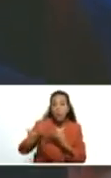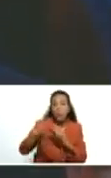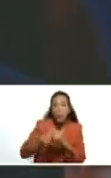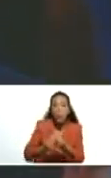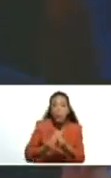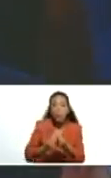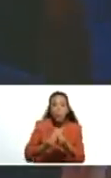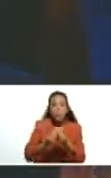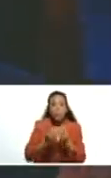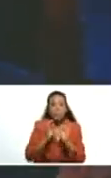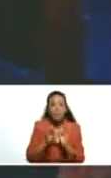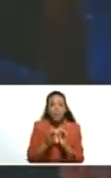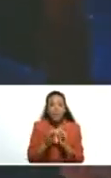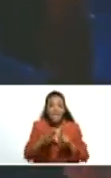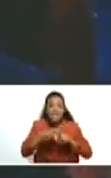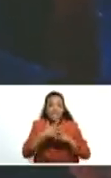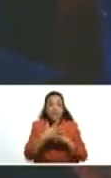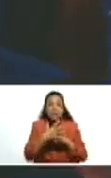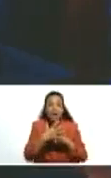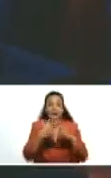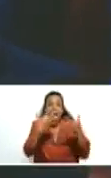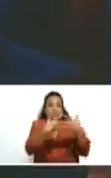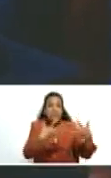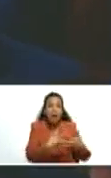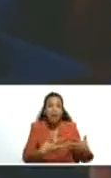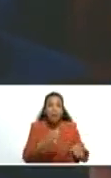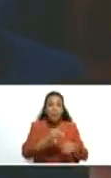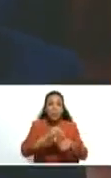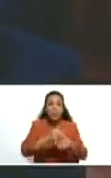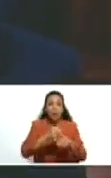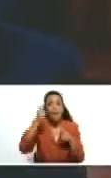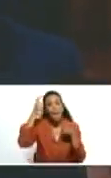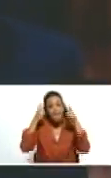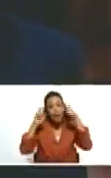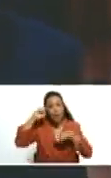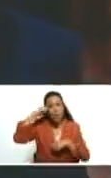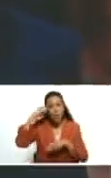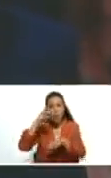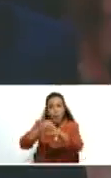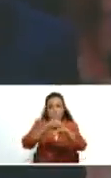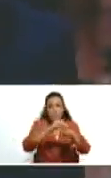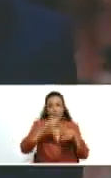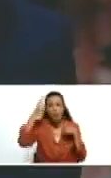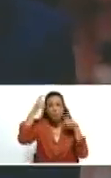del hermoso ensayo histórico convocado por nuestro comandante Hugo Chávez,